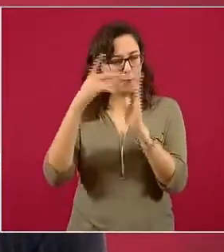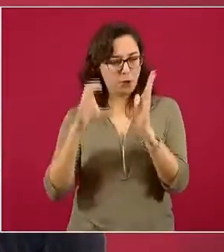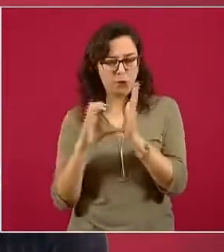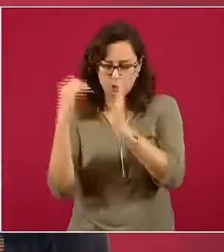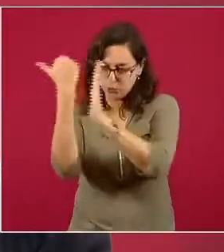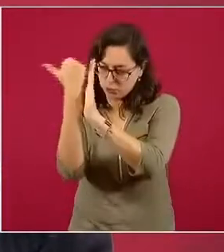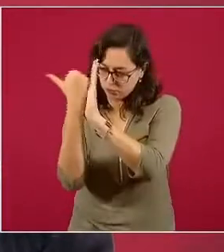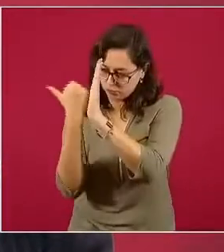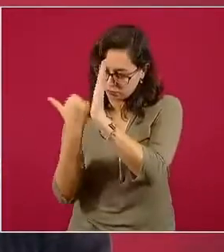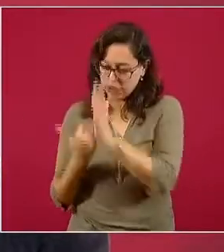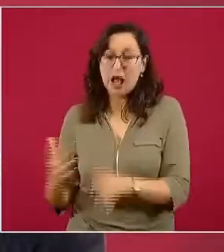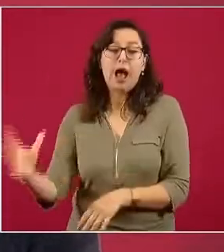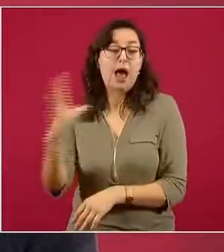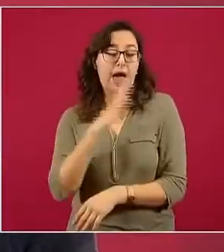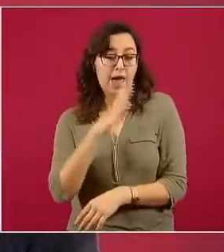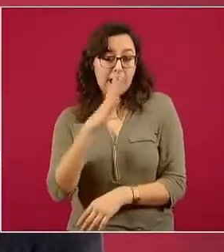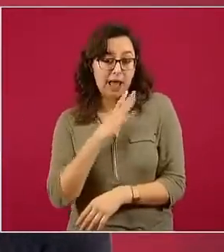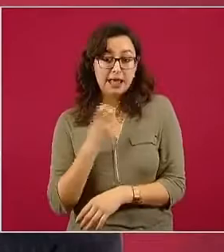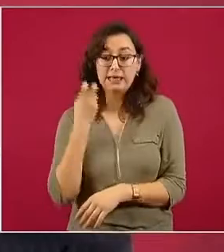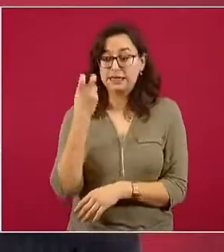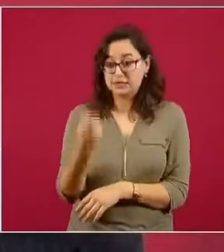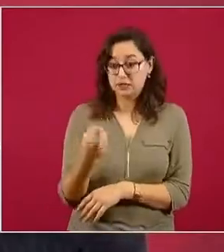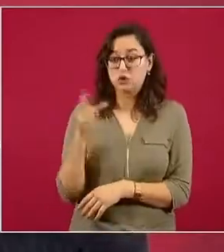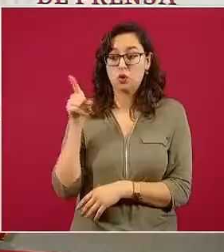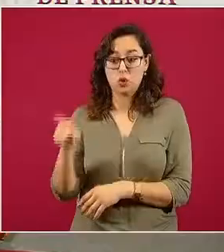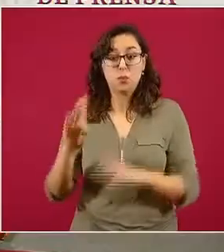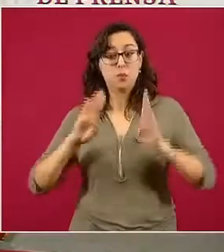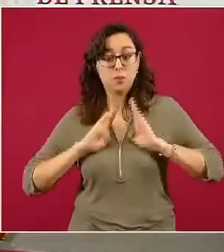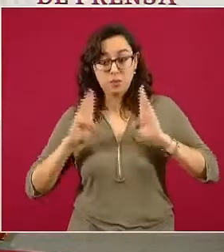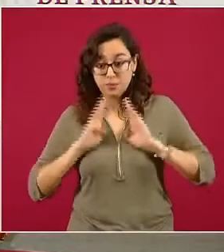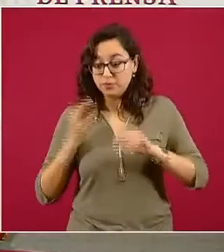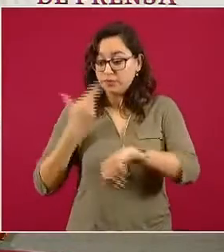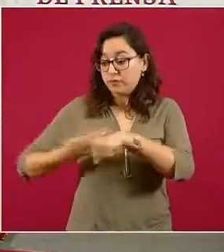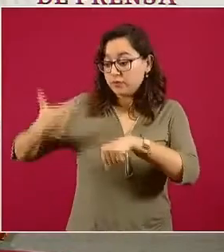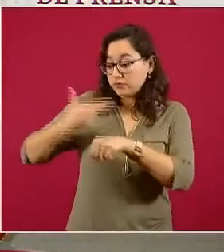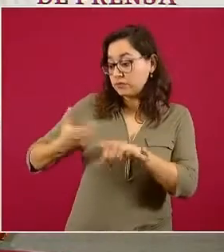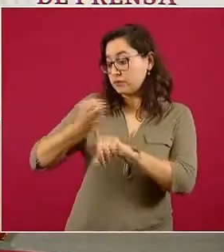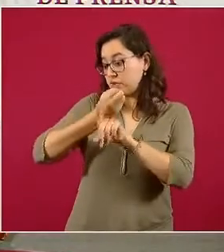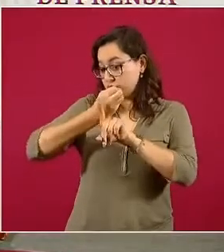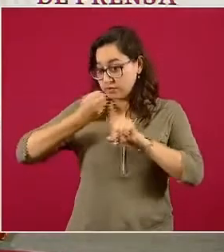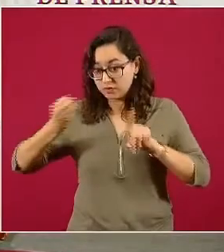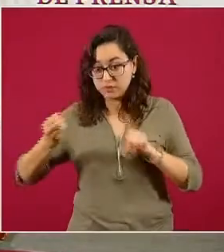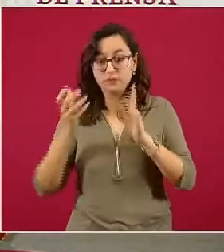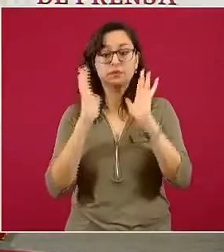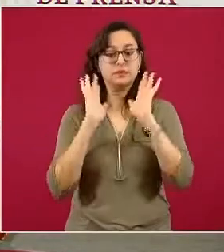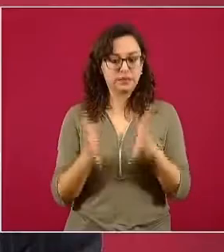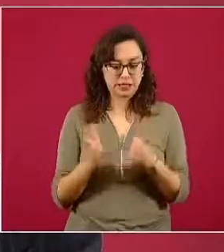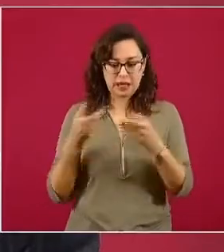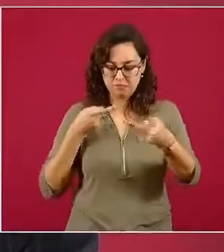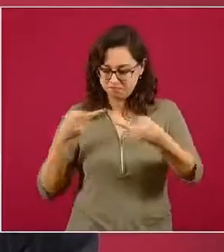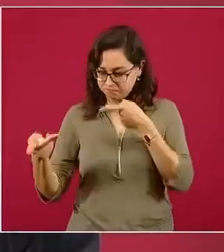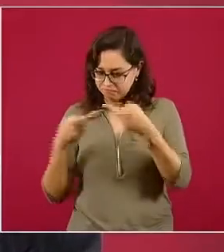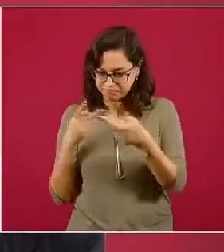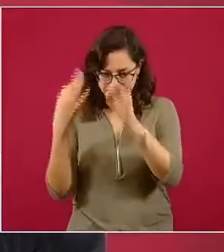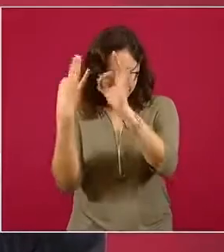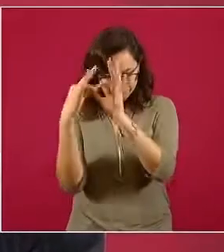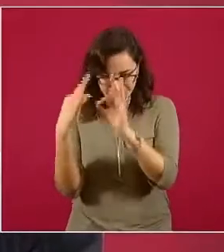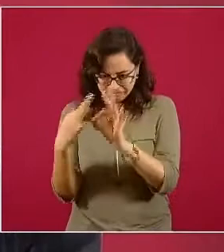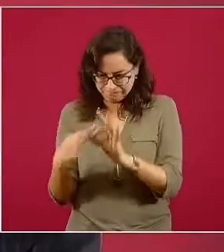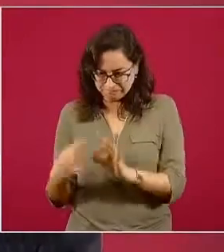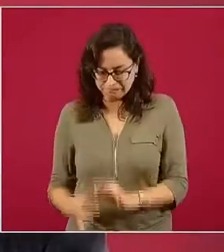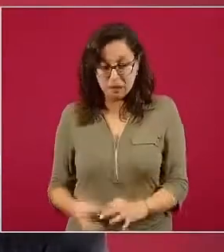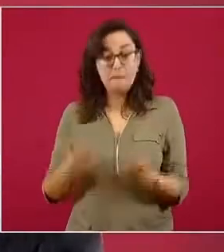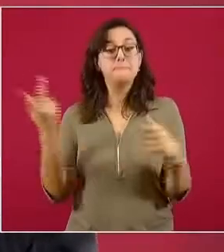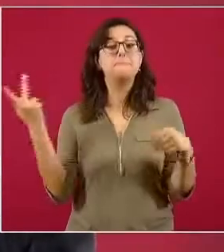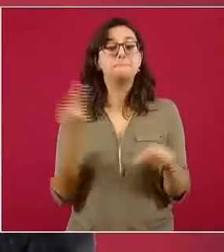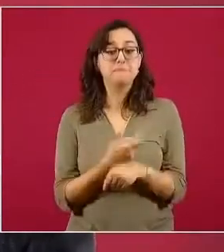Fuerzas Armadas, es la sección dedicada a la logística, hemos podido hacer un diseño logístico muy preciso que